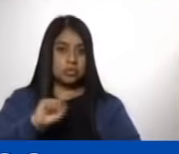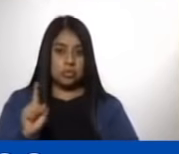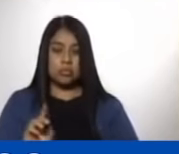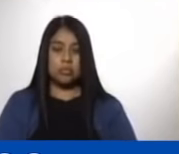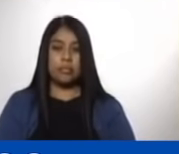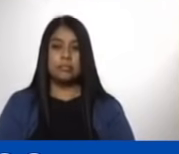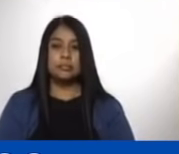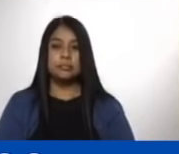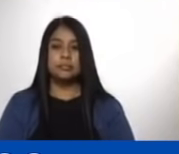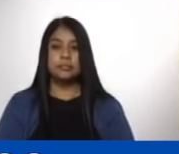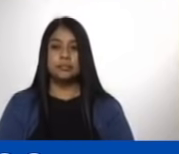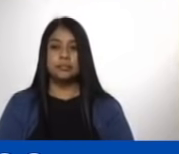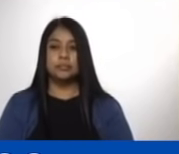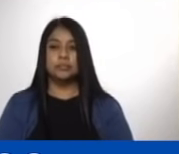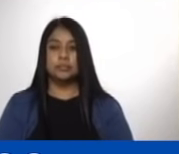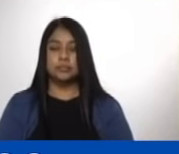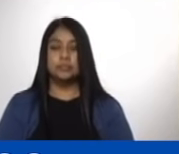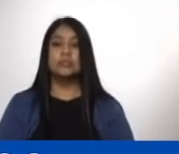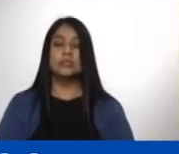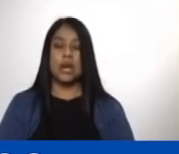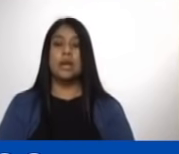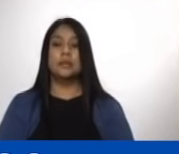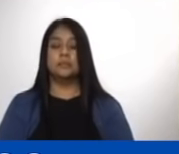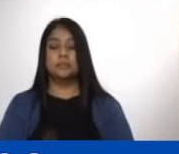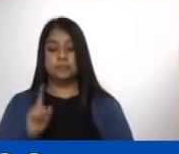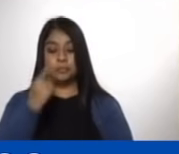hecho, si ustedes se dan cuenta,